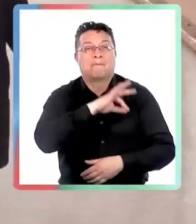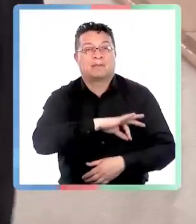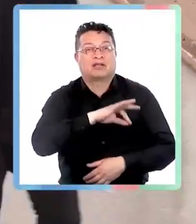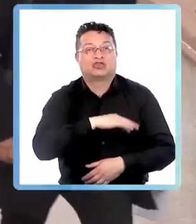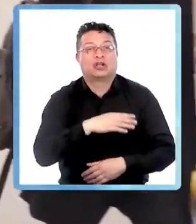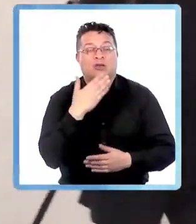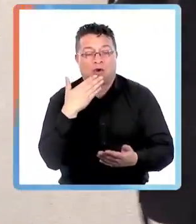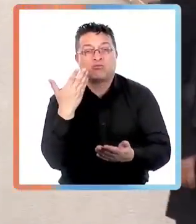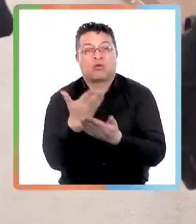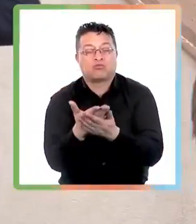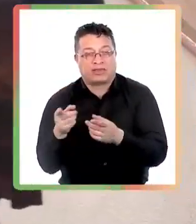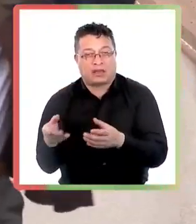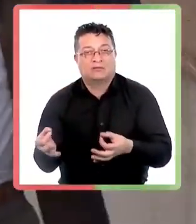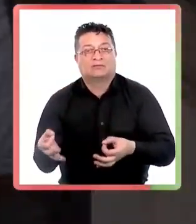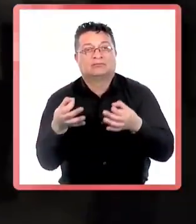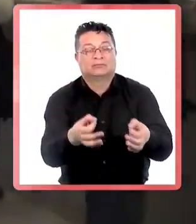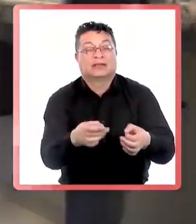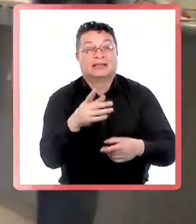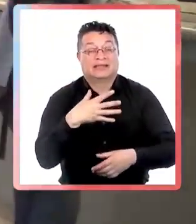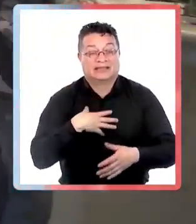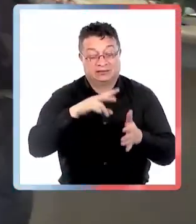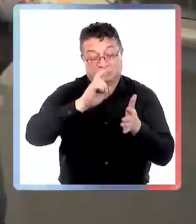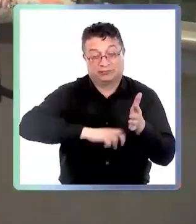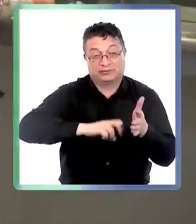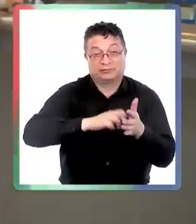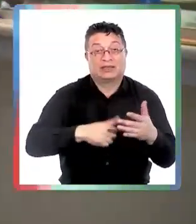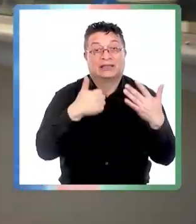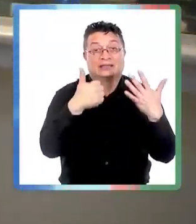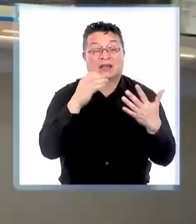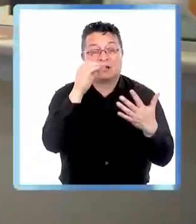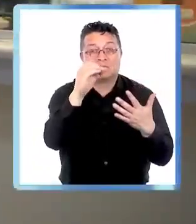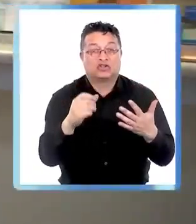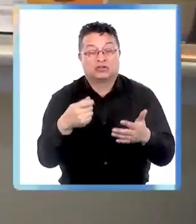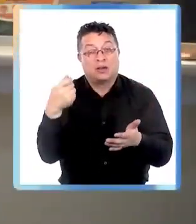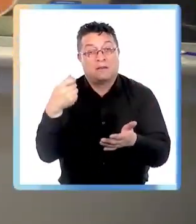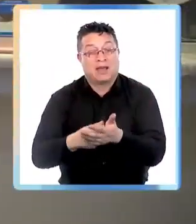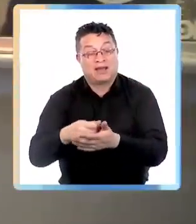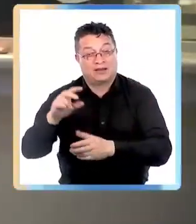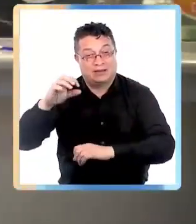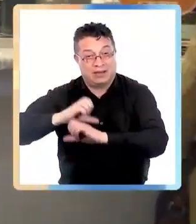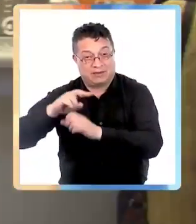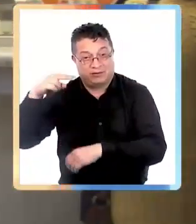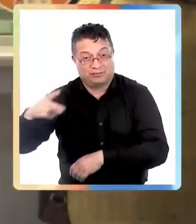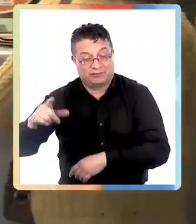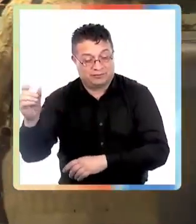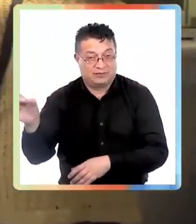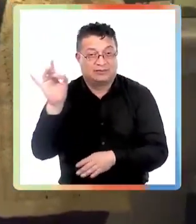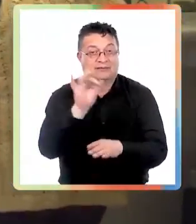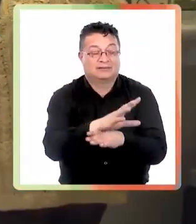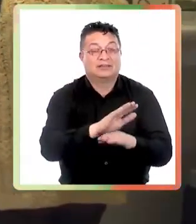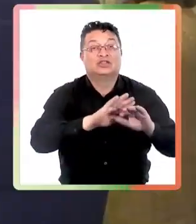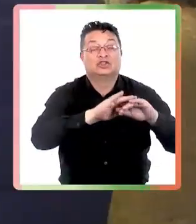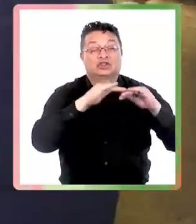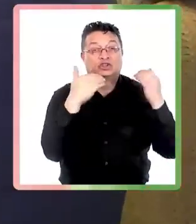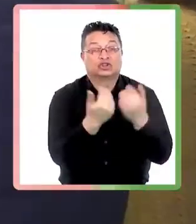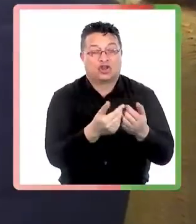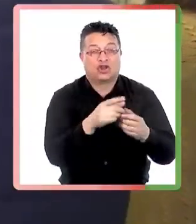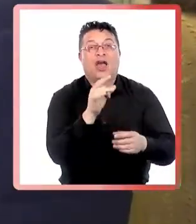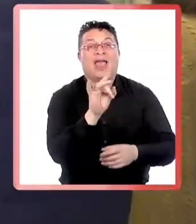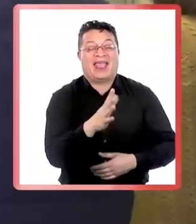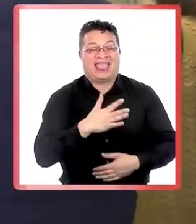sistema de pensiones y presentaron su propuesta. Quieren que la cotización adicional de 6% que pagará el empleador sea